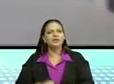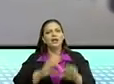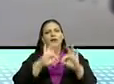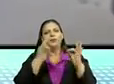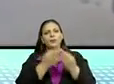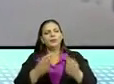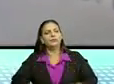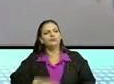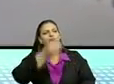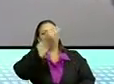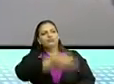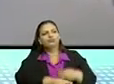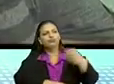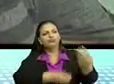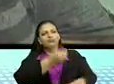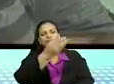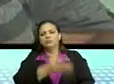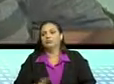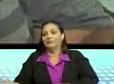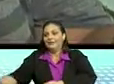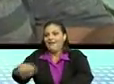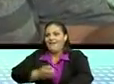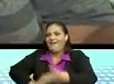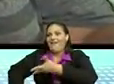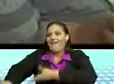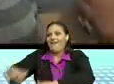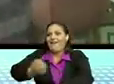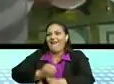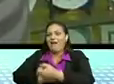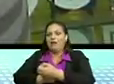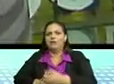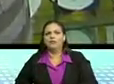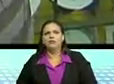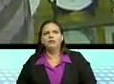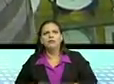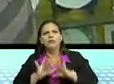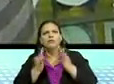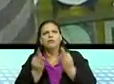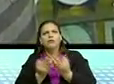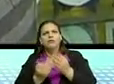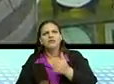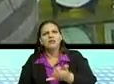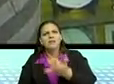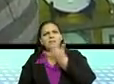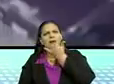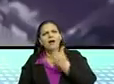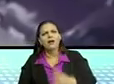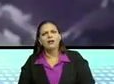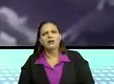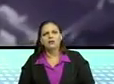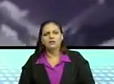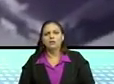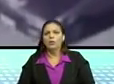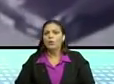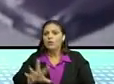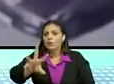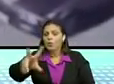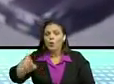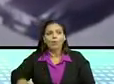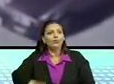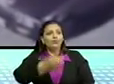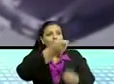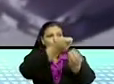son capaces de decirle basta, aquí no entra un artículo robado más. No les importa en la gran mayoría de